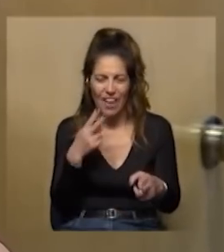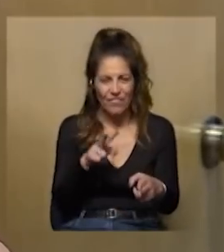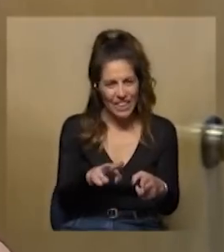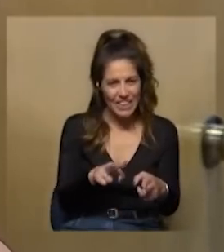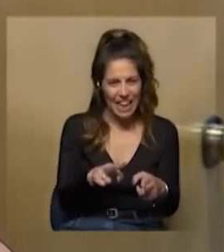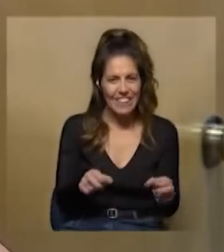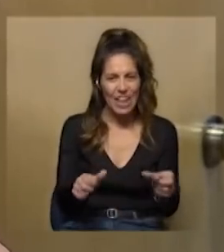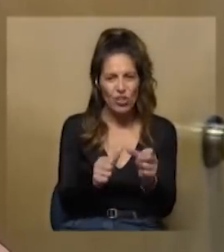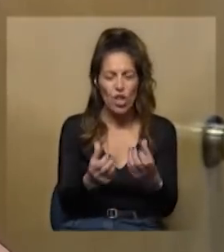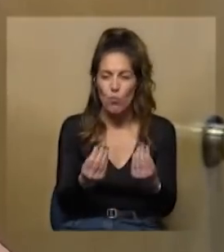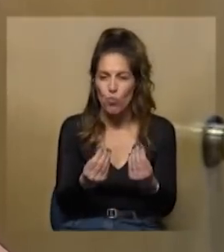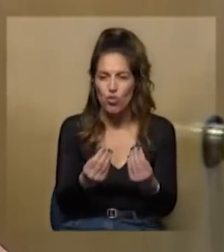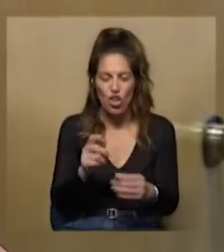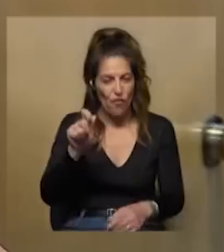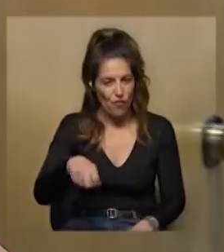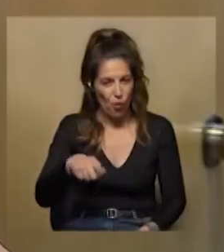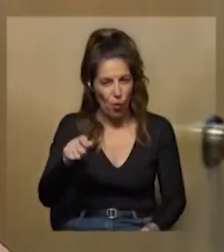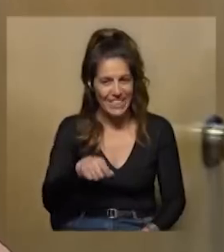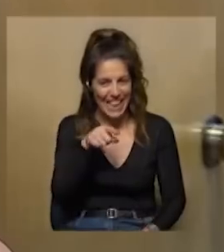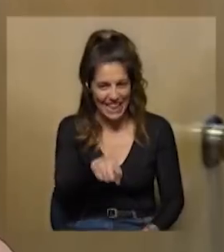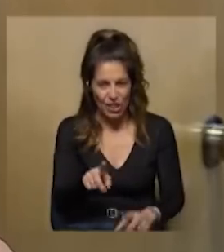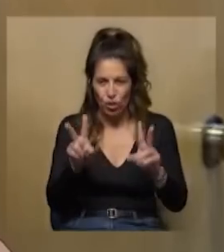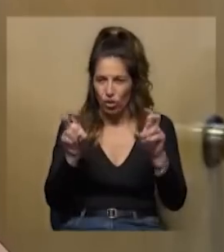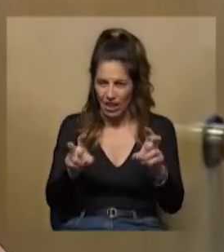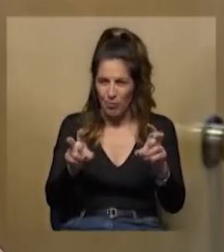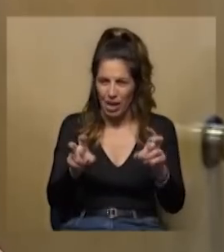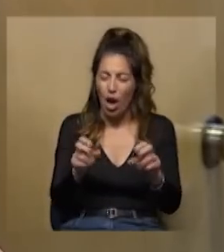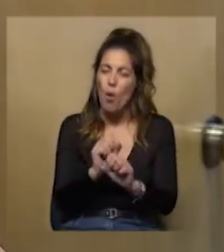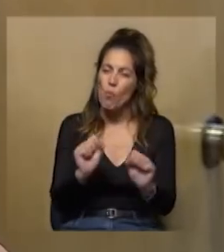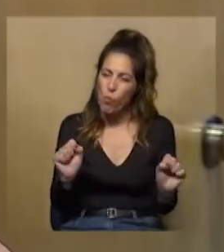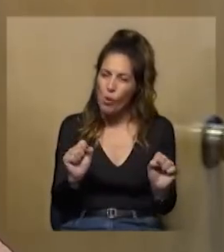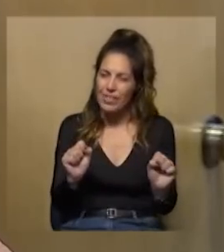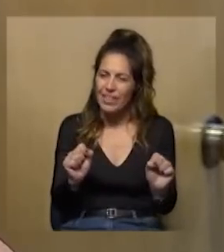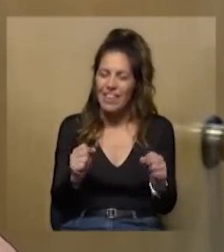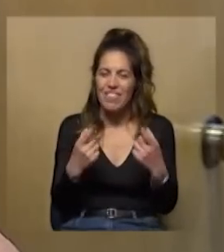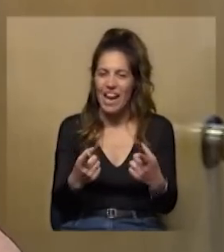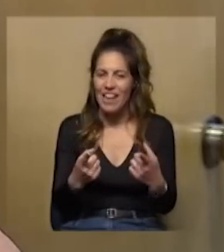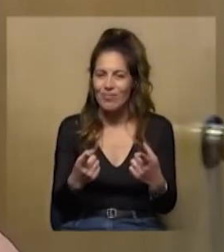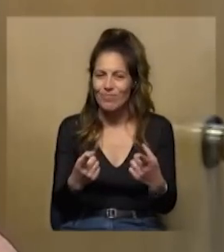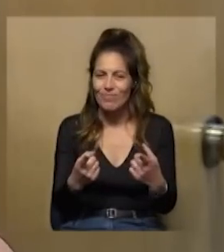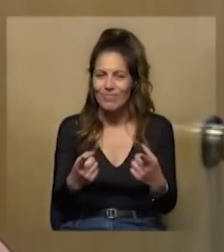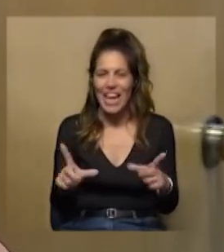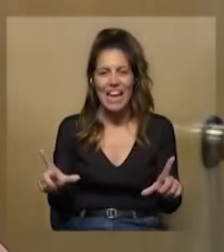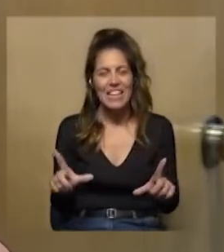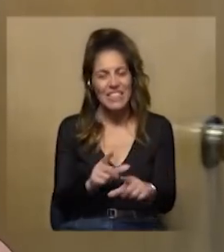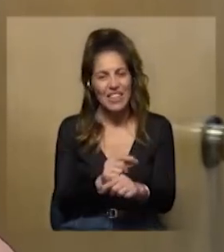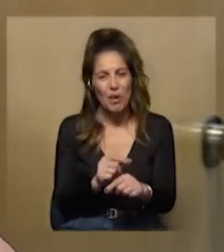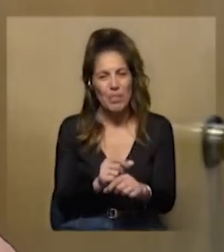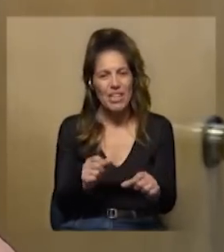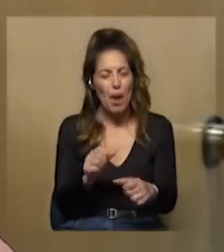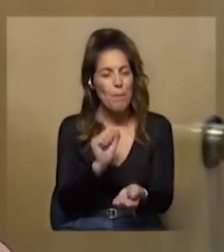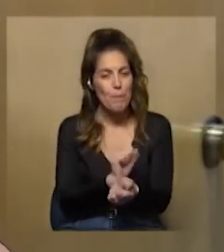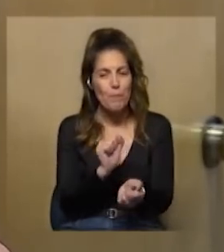actuación de muchos magistrados en estos temas puede dar pie a que se termine llevando